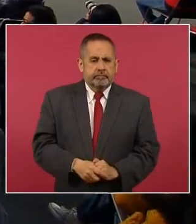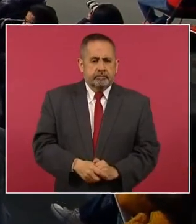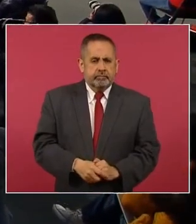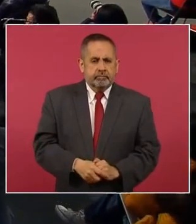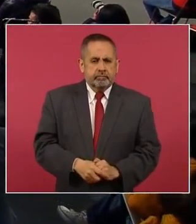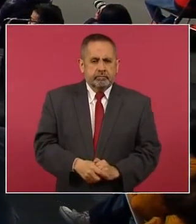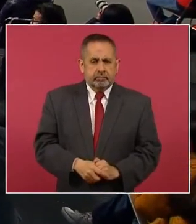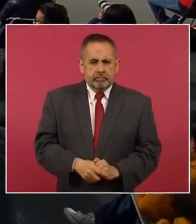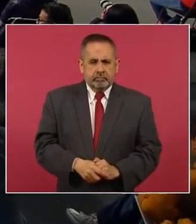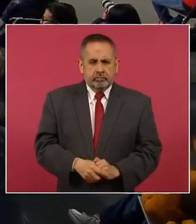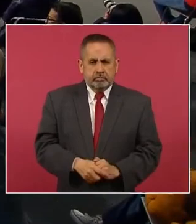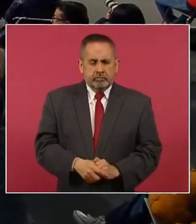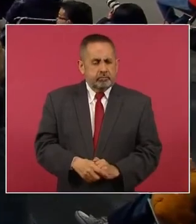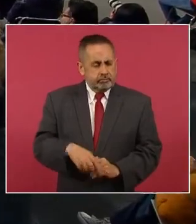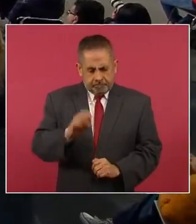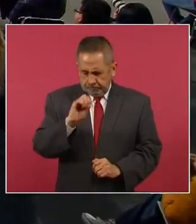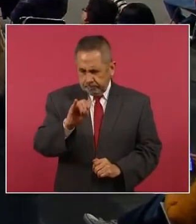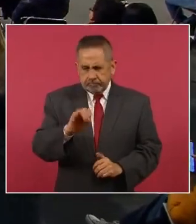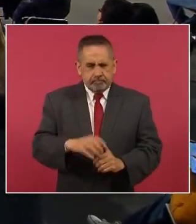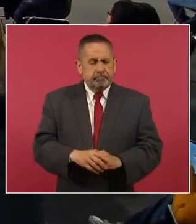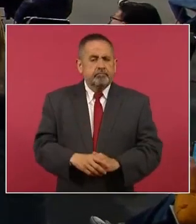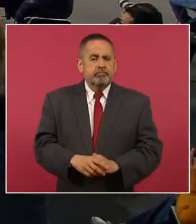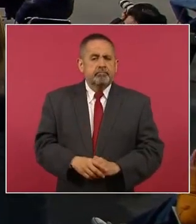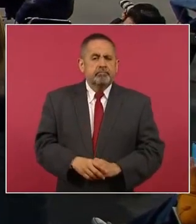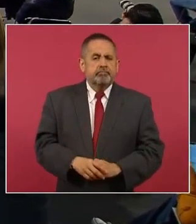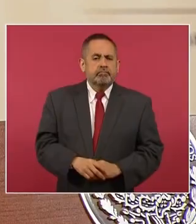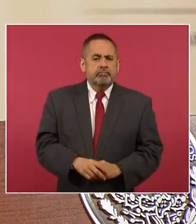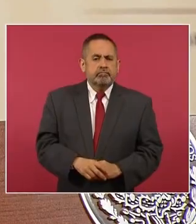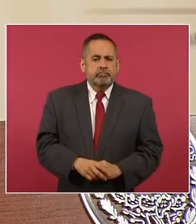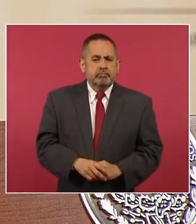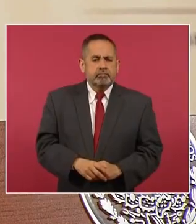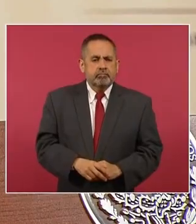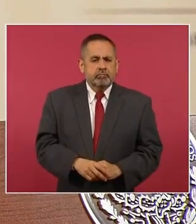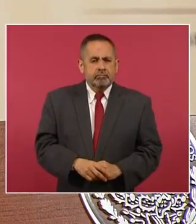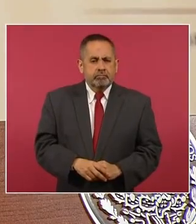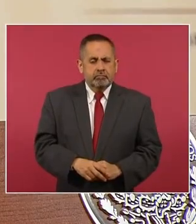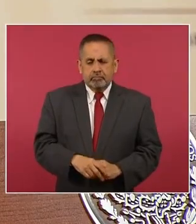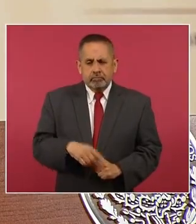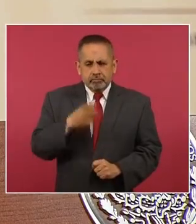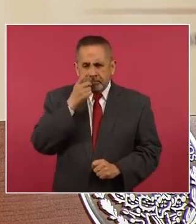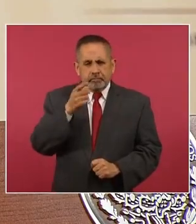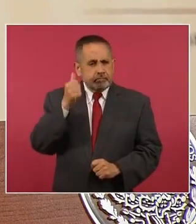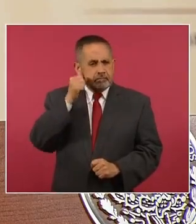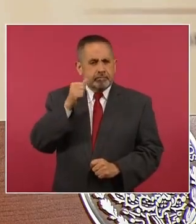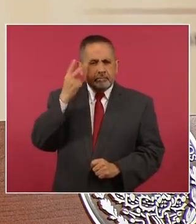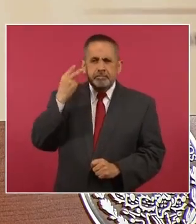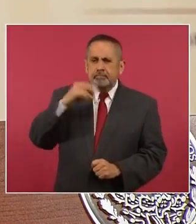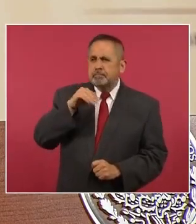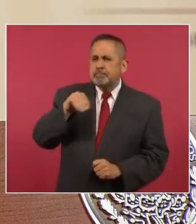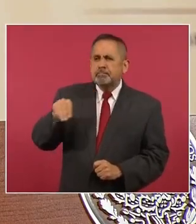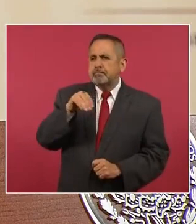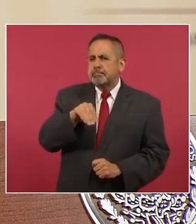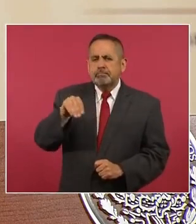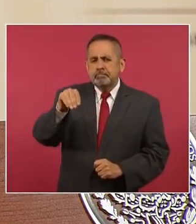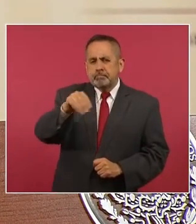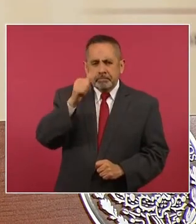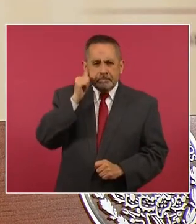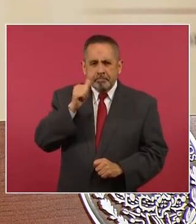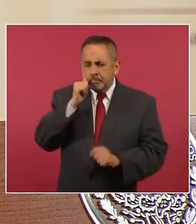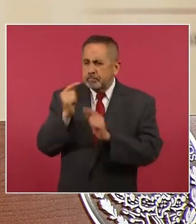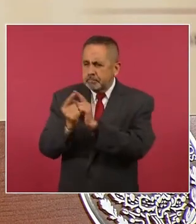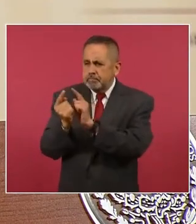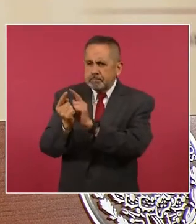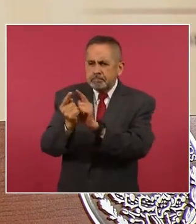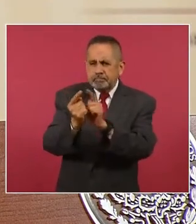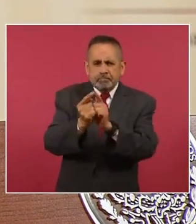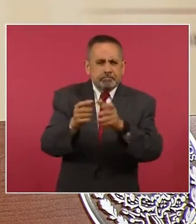Sí, sí. Y les diría que en cada gira estoy